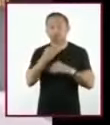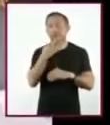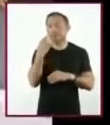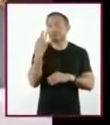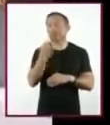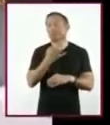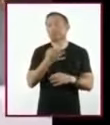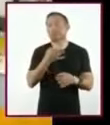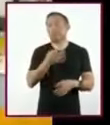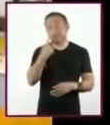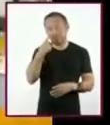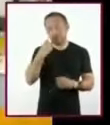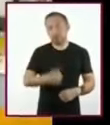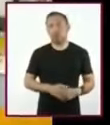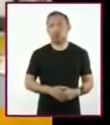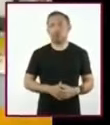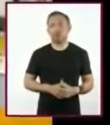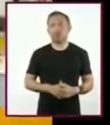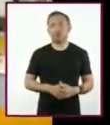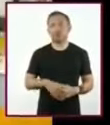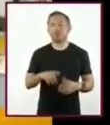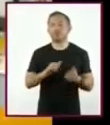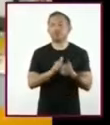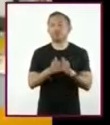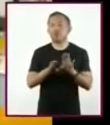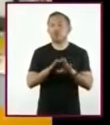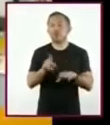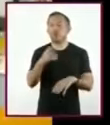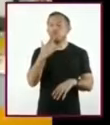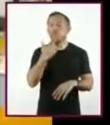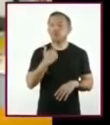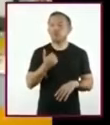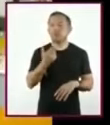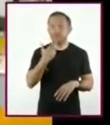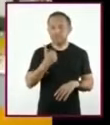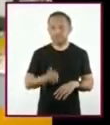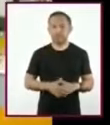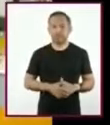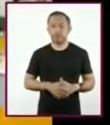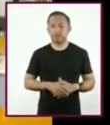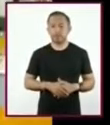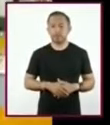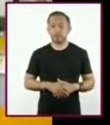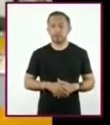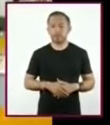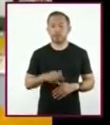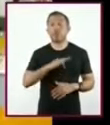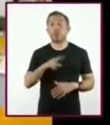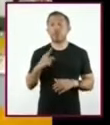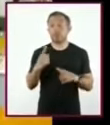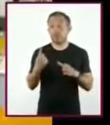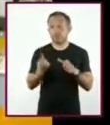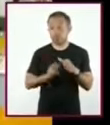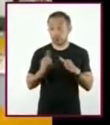Vamos a darle un dejo dulce. ¿Con qué? Puedes agarrar en la